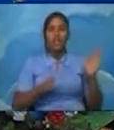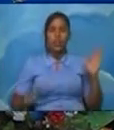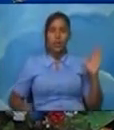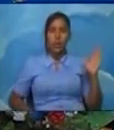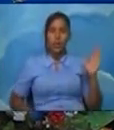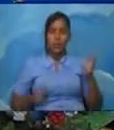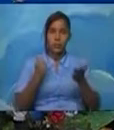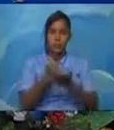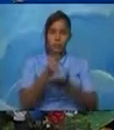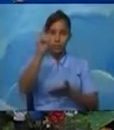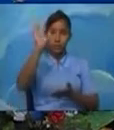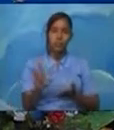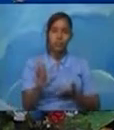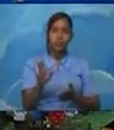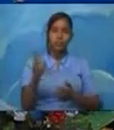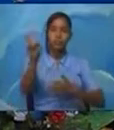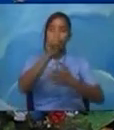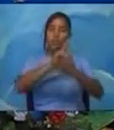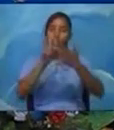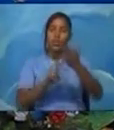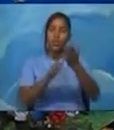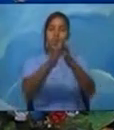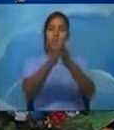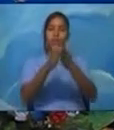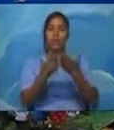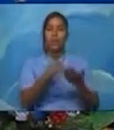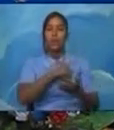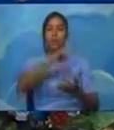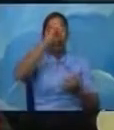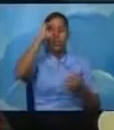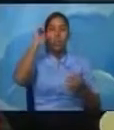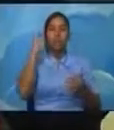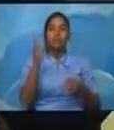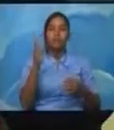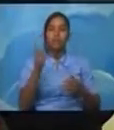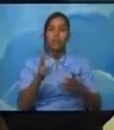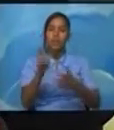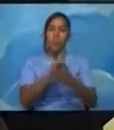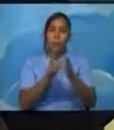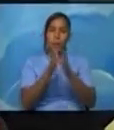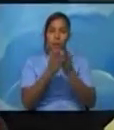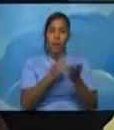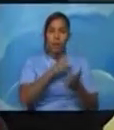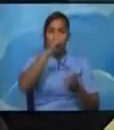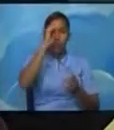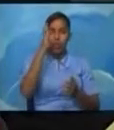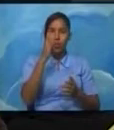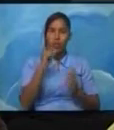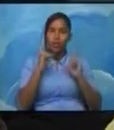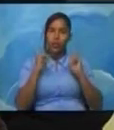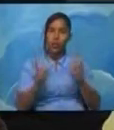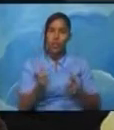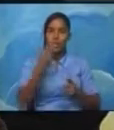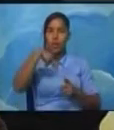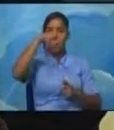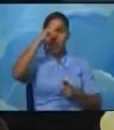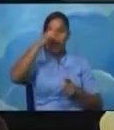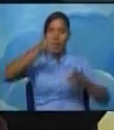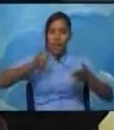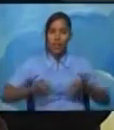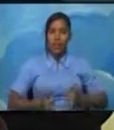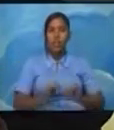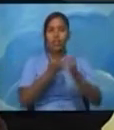Señor. Pastor Henry, da lectura a la palabra de Dios. Leemos la palabra del Señor bajo la autoridad del Padre, la del